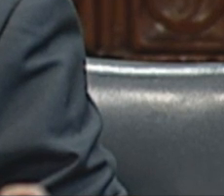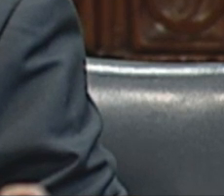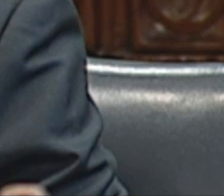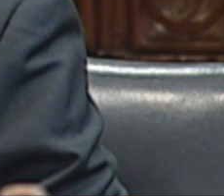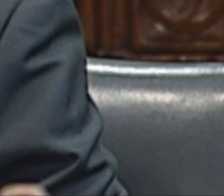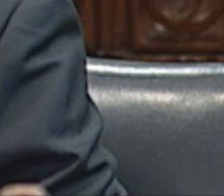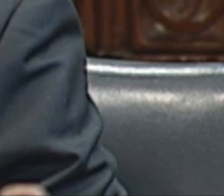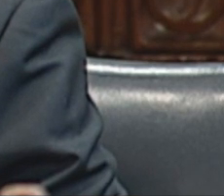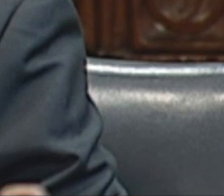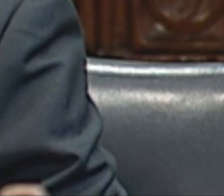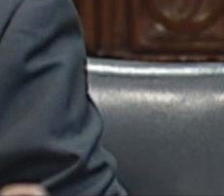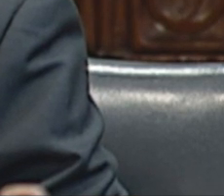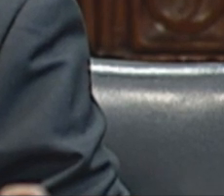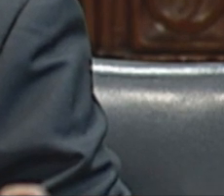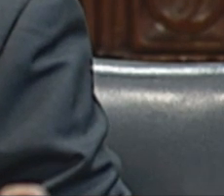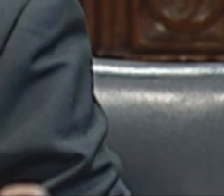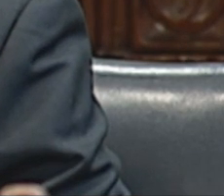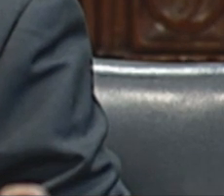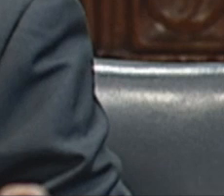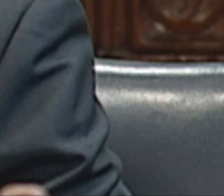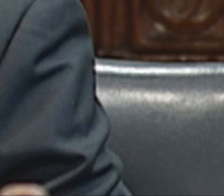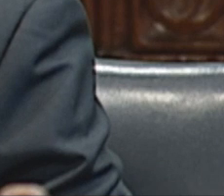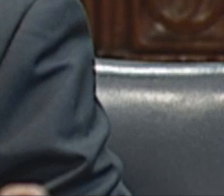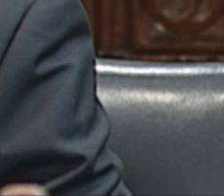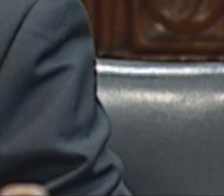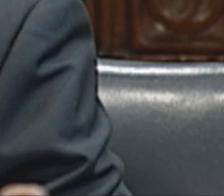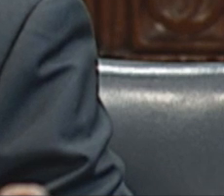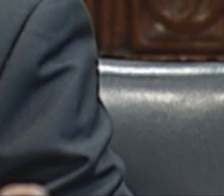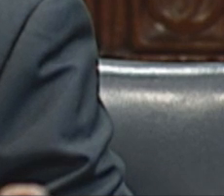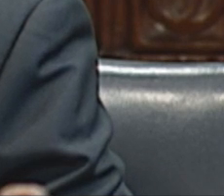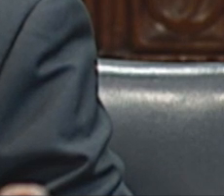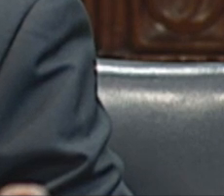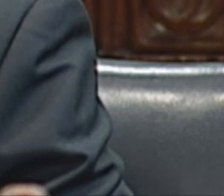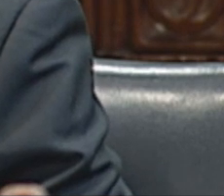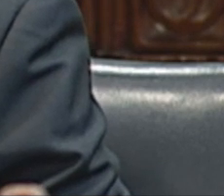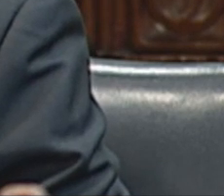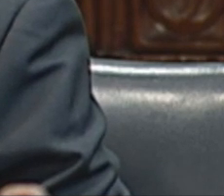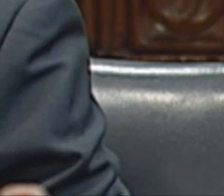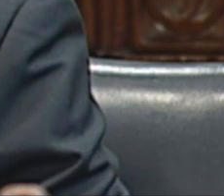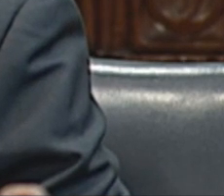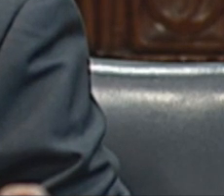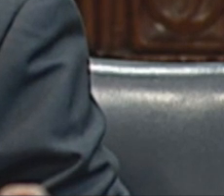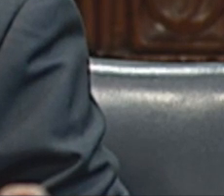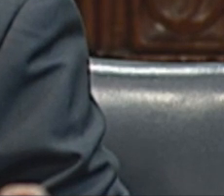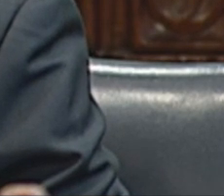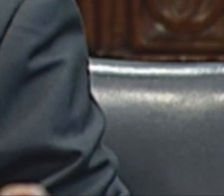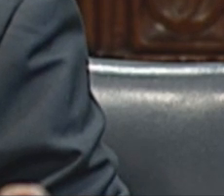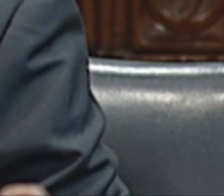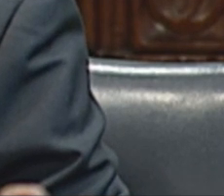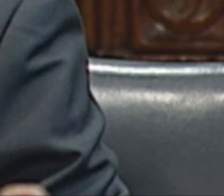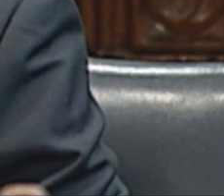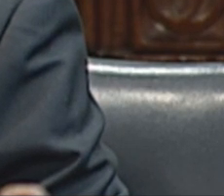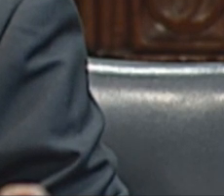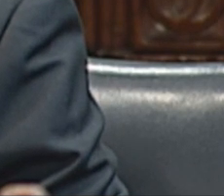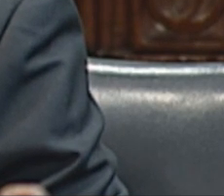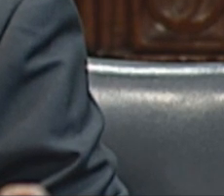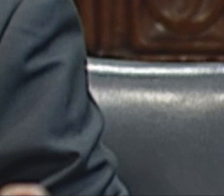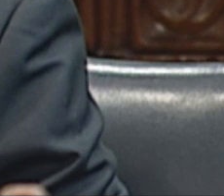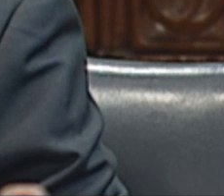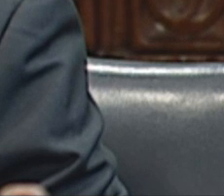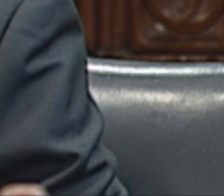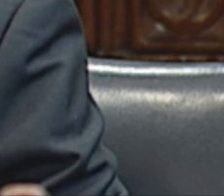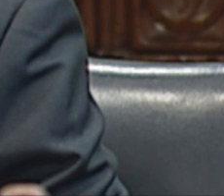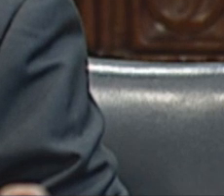número 1027, de fecha 24 de abril de 1997, publicado en el